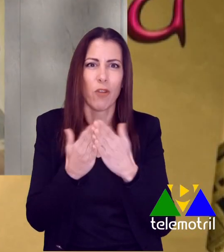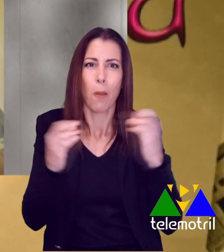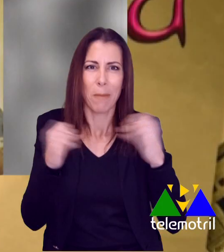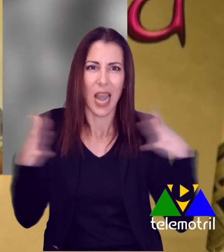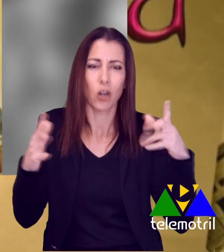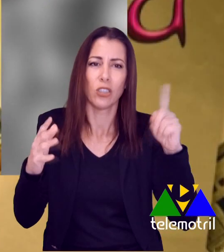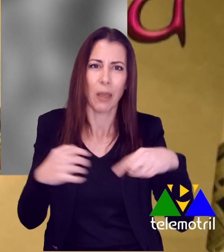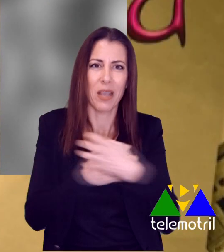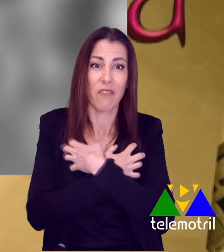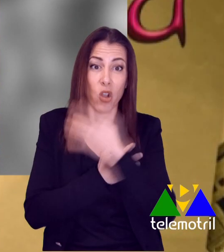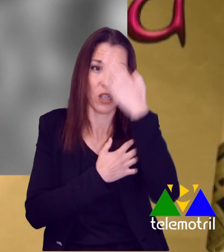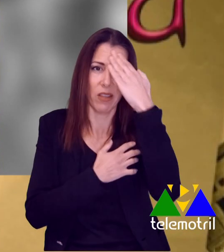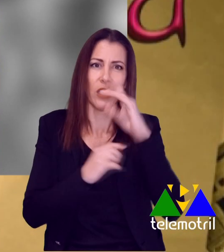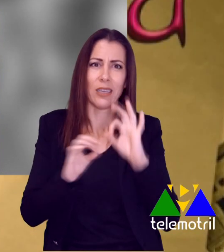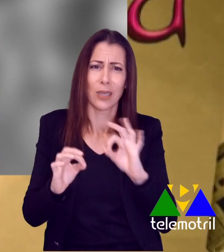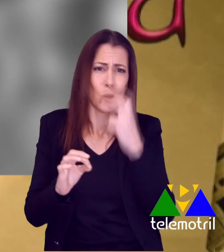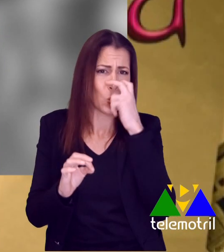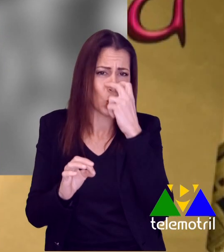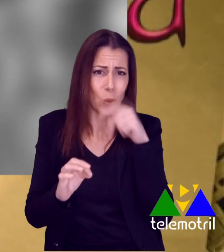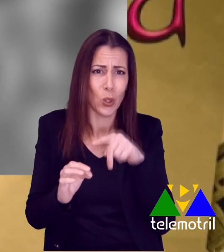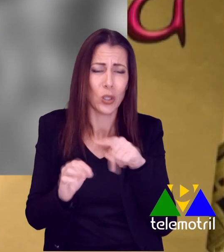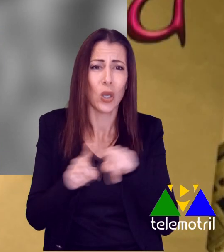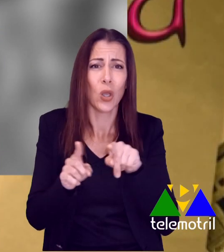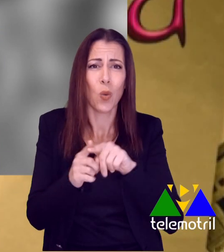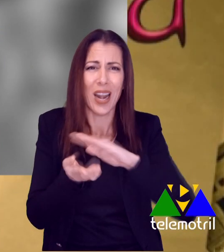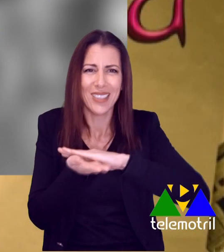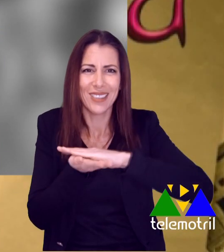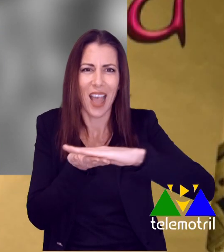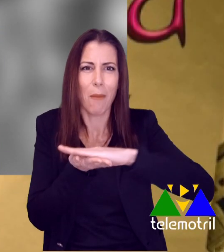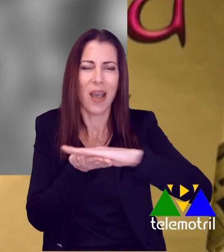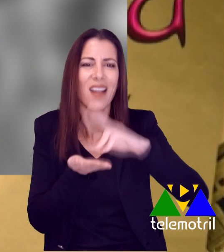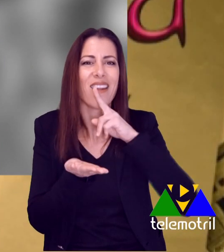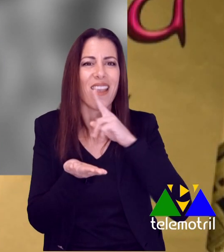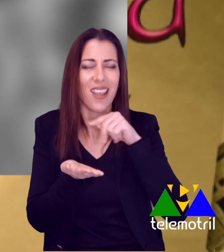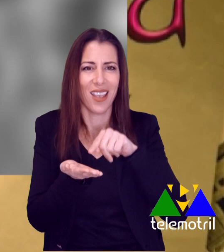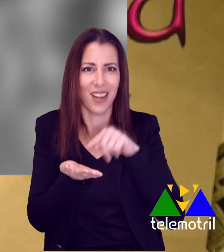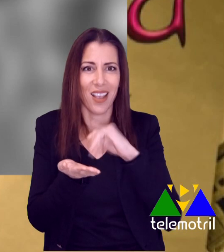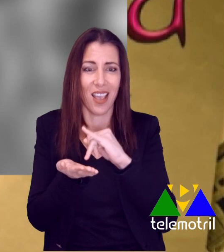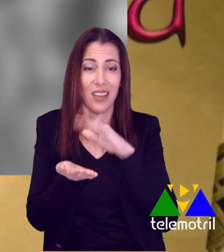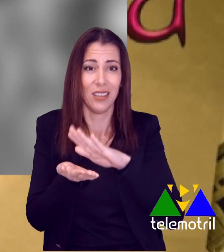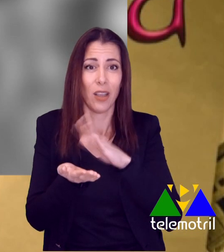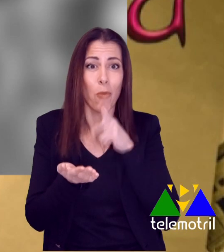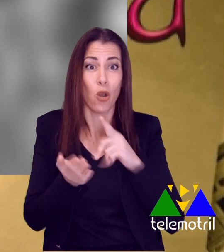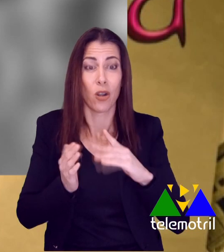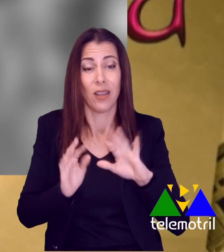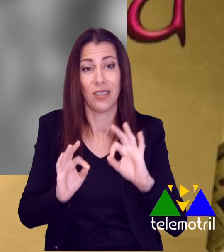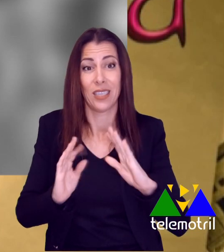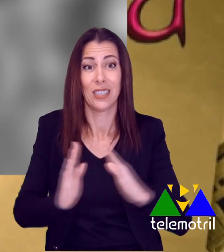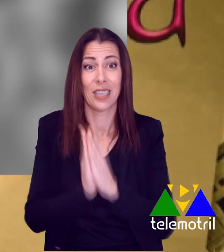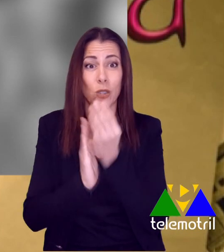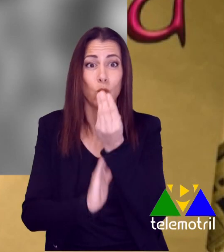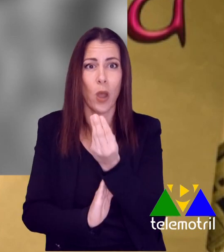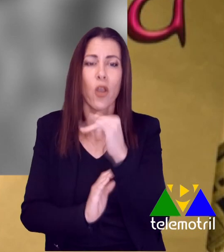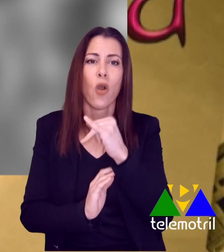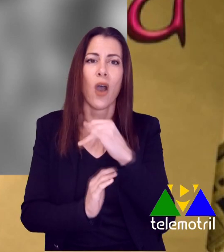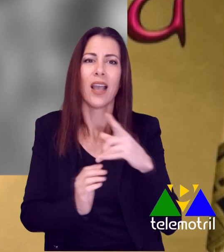Virgen de la Cabeza, que debió ser muy curioso, un libro de tapas negras que había aquí en el archivo del santuario, donde se